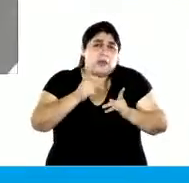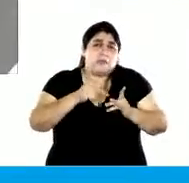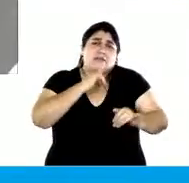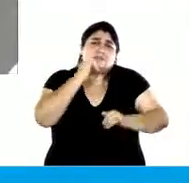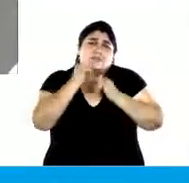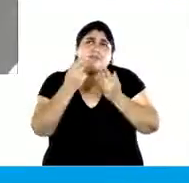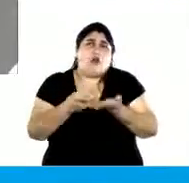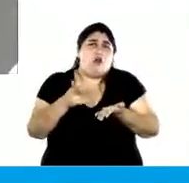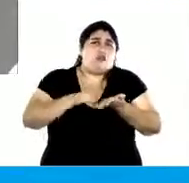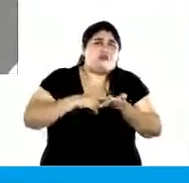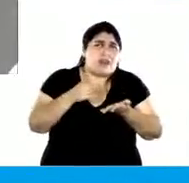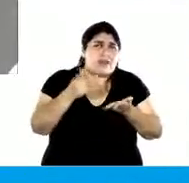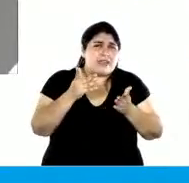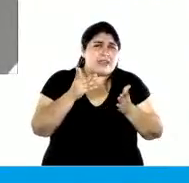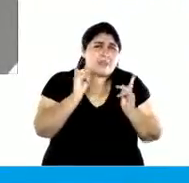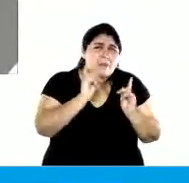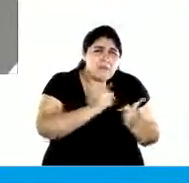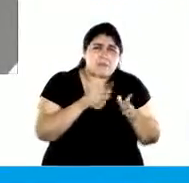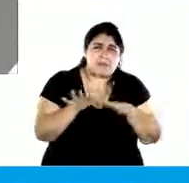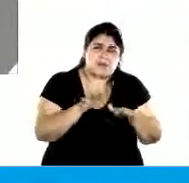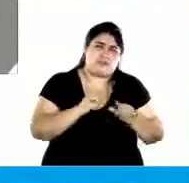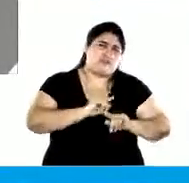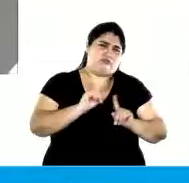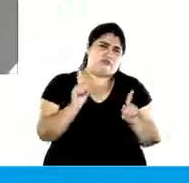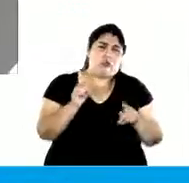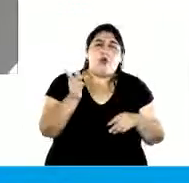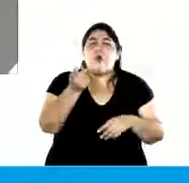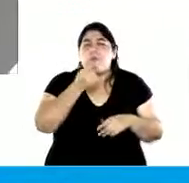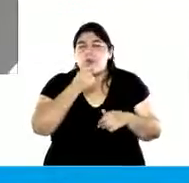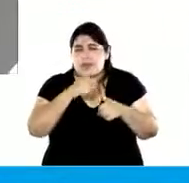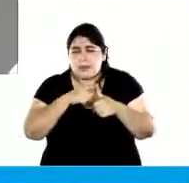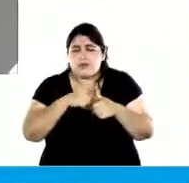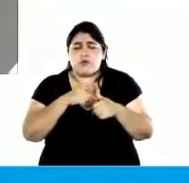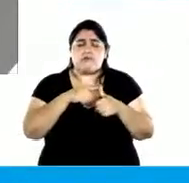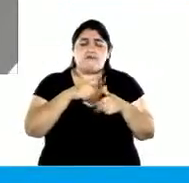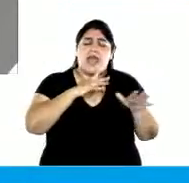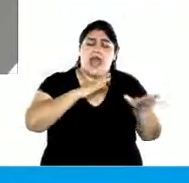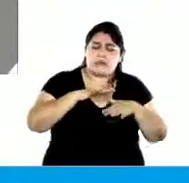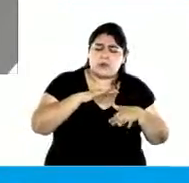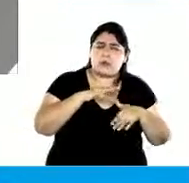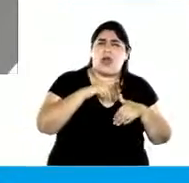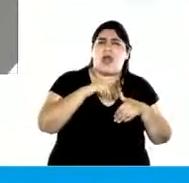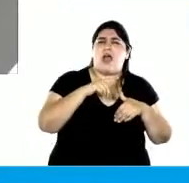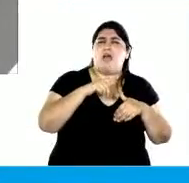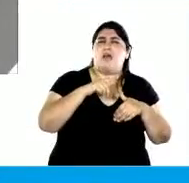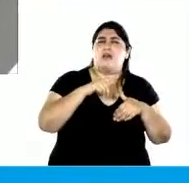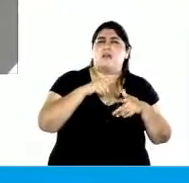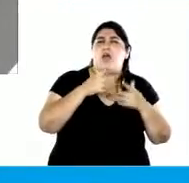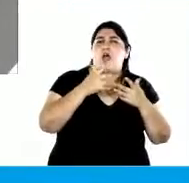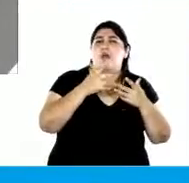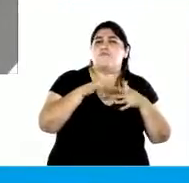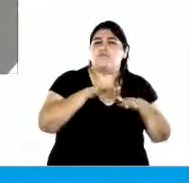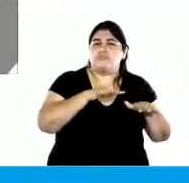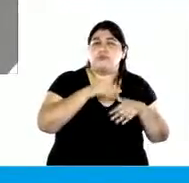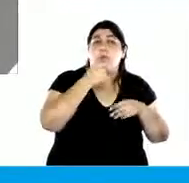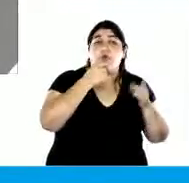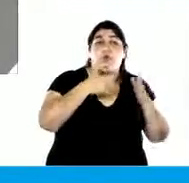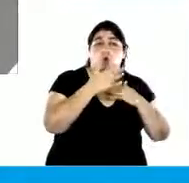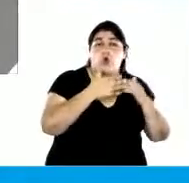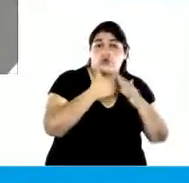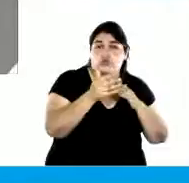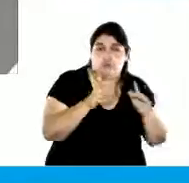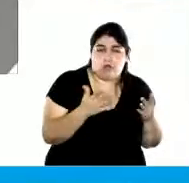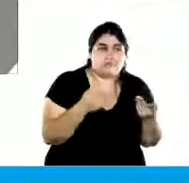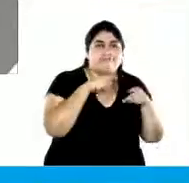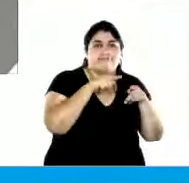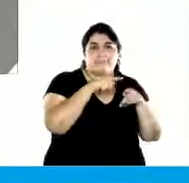pasar. Como por ejemplo, haber tenido actividades sin funcionar como la construcción, que es una